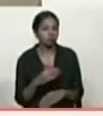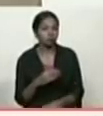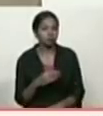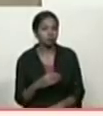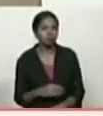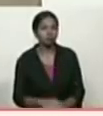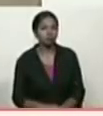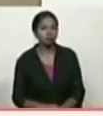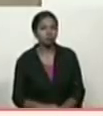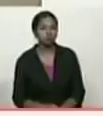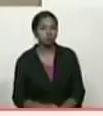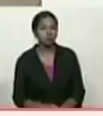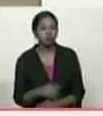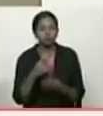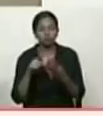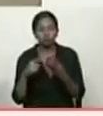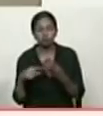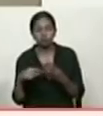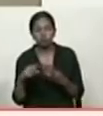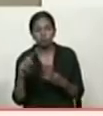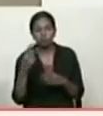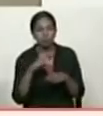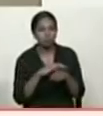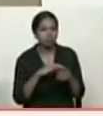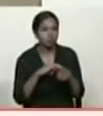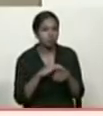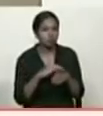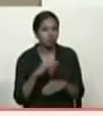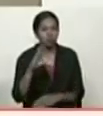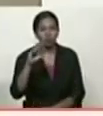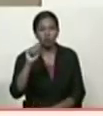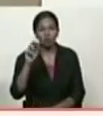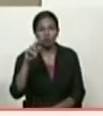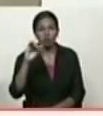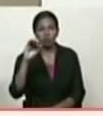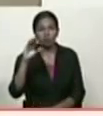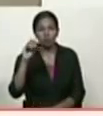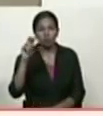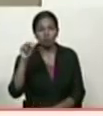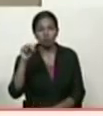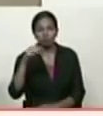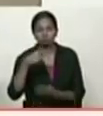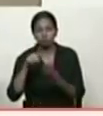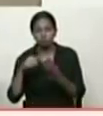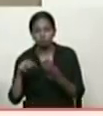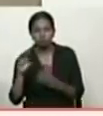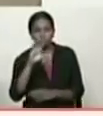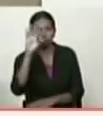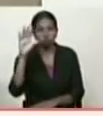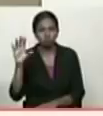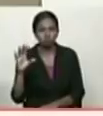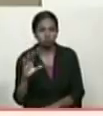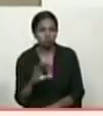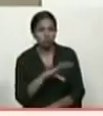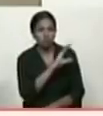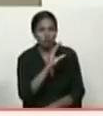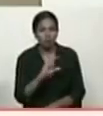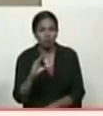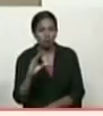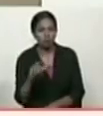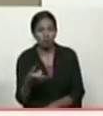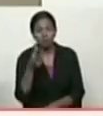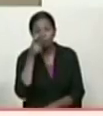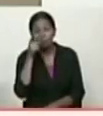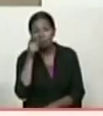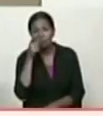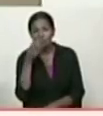y el resto de los primeros ministros de CARICOM, Trinidad, Barbados, Jamaica. Todos ellos han estado pendientes de que se